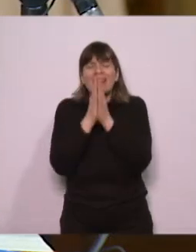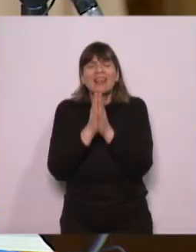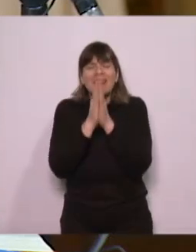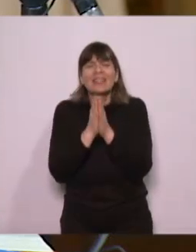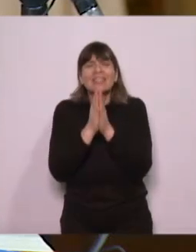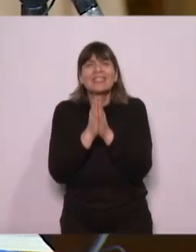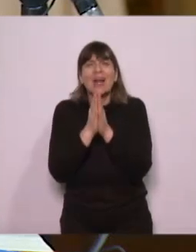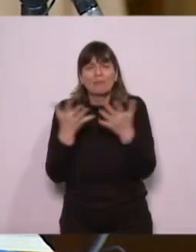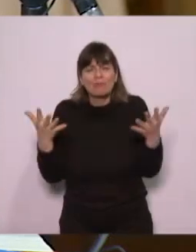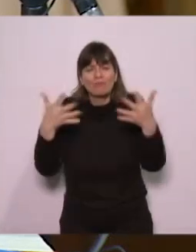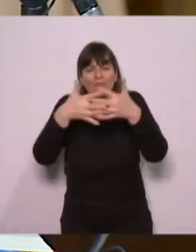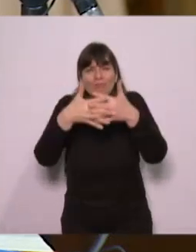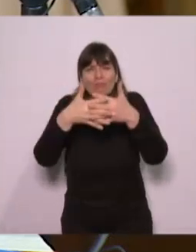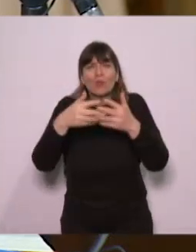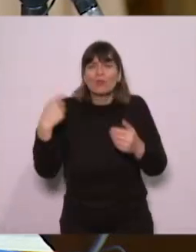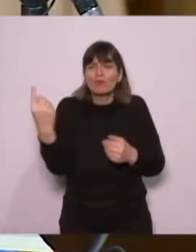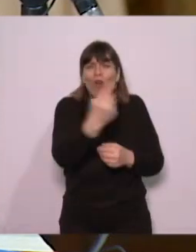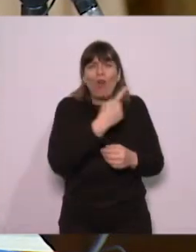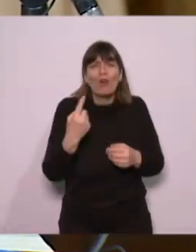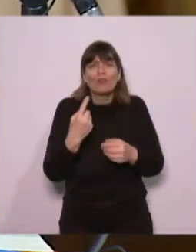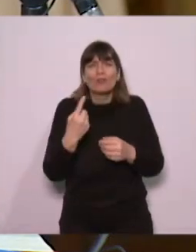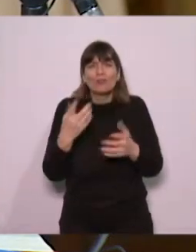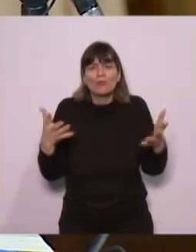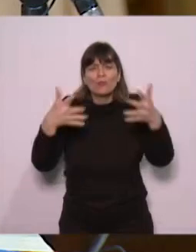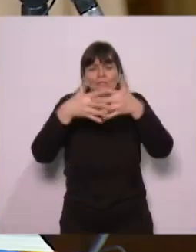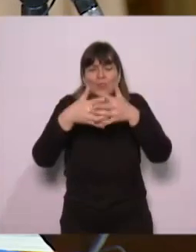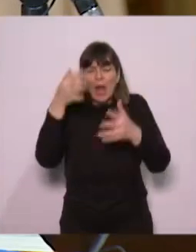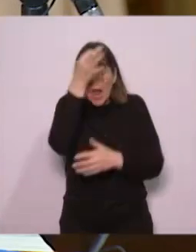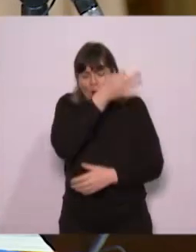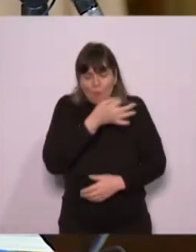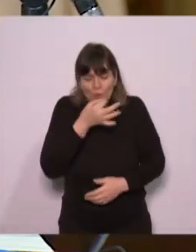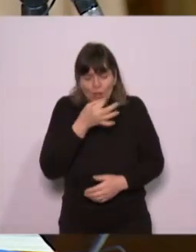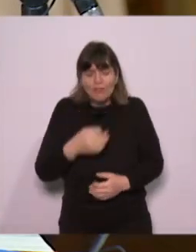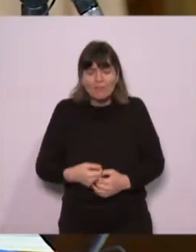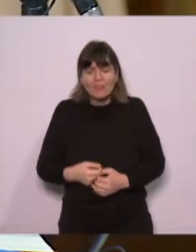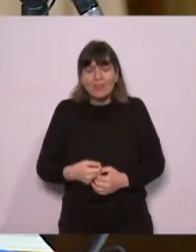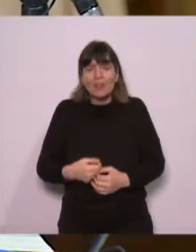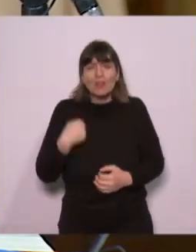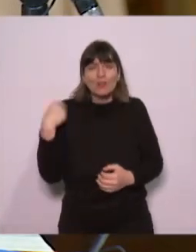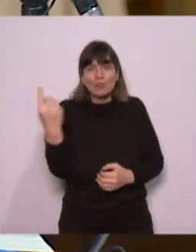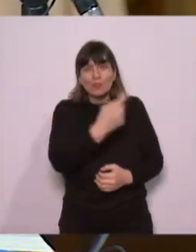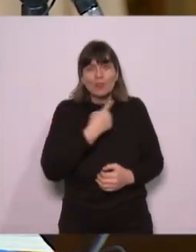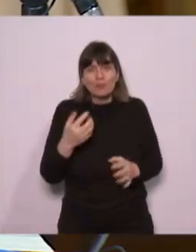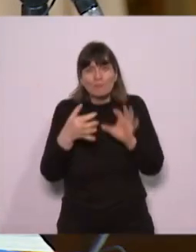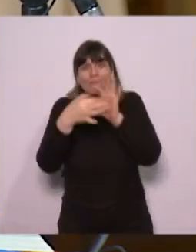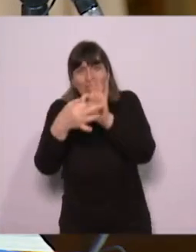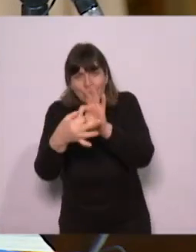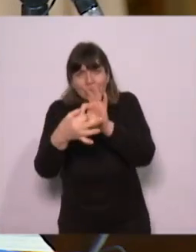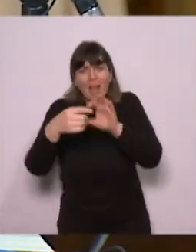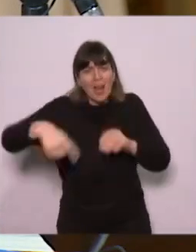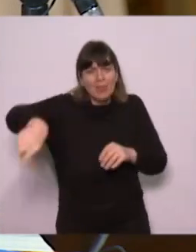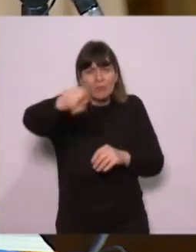Ellos se han unido a nuestra comunión, nosotros nos unimos a la suya, que no puede ser